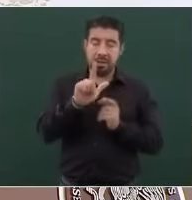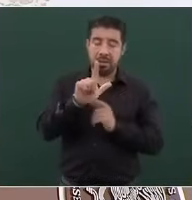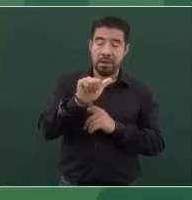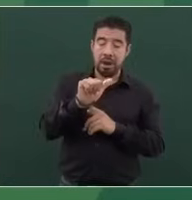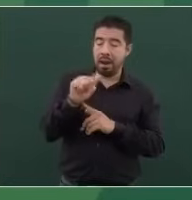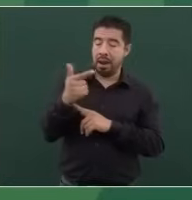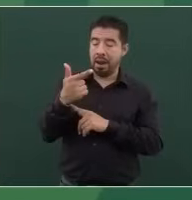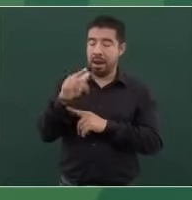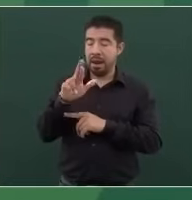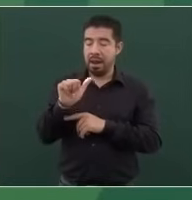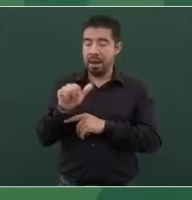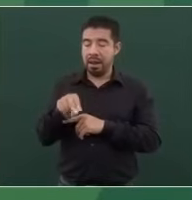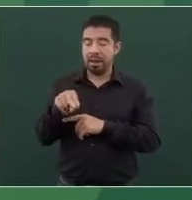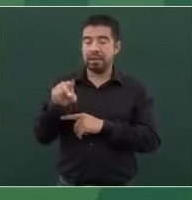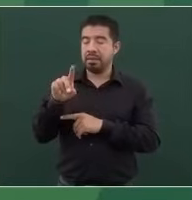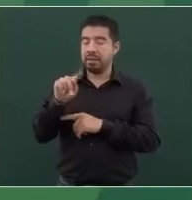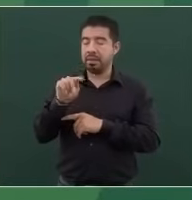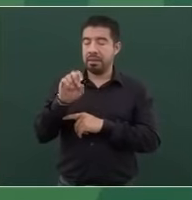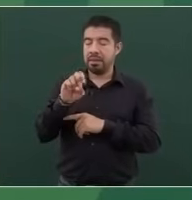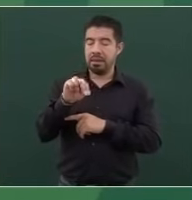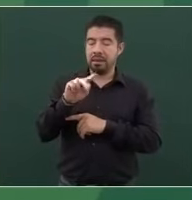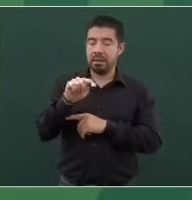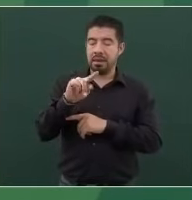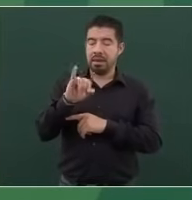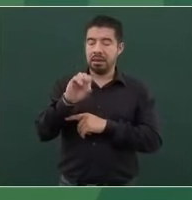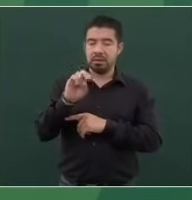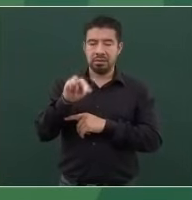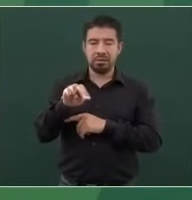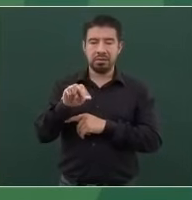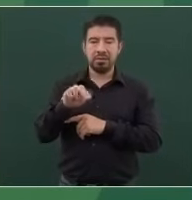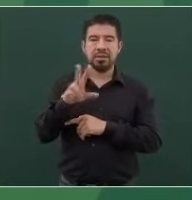que habla sobre la ambición por el petróleo